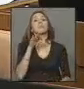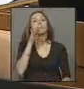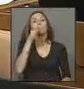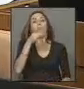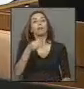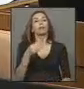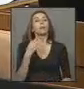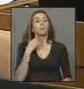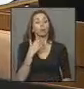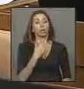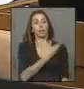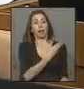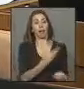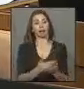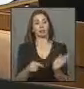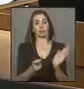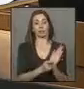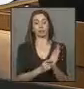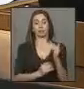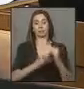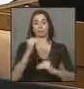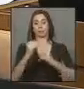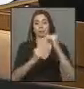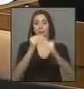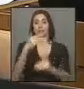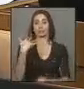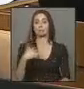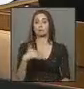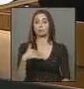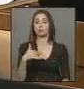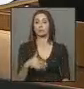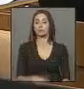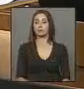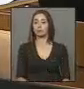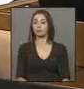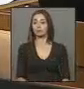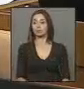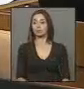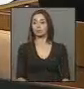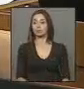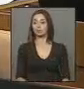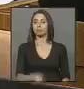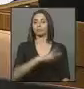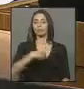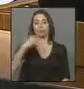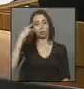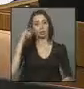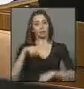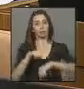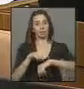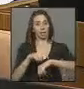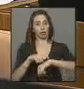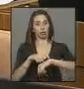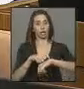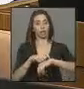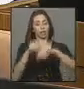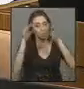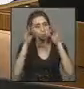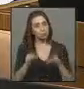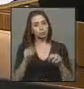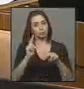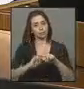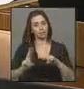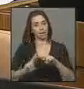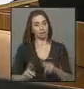hasta esta fecha los avances han sido significativos, creemos que llegó la hora de las materializaciones.